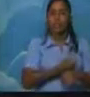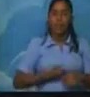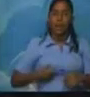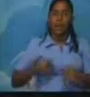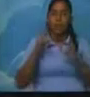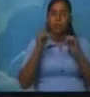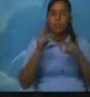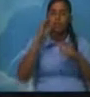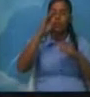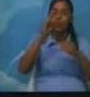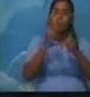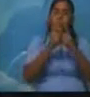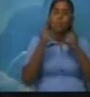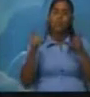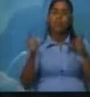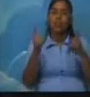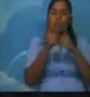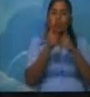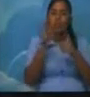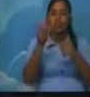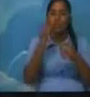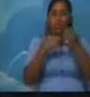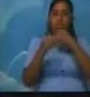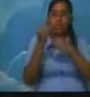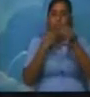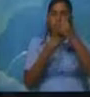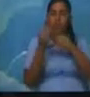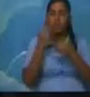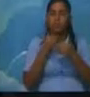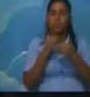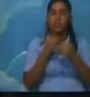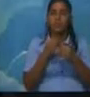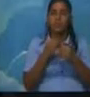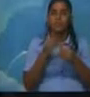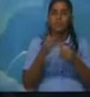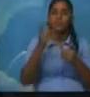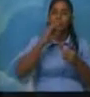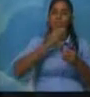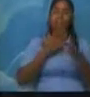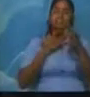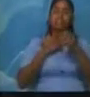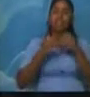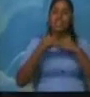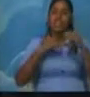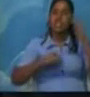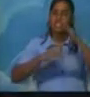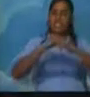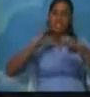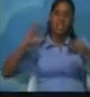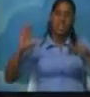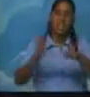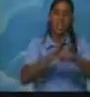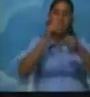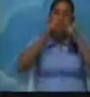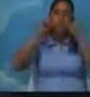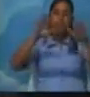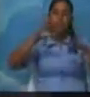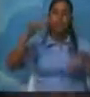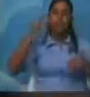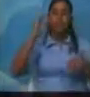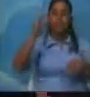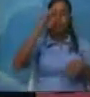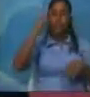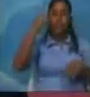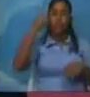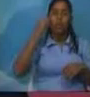iban a estar midiendo lo que se iban a comer te saciarás y bendecirás a Jehová tu Dios